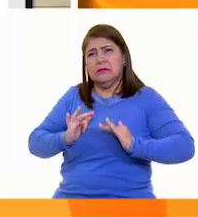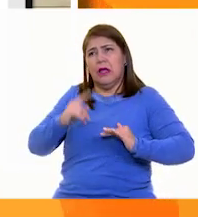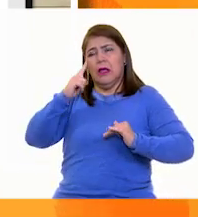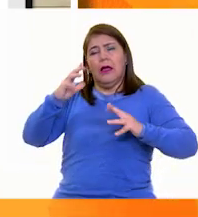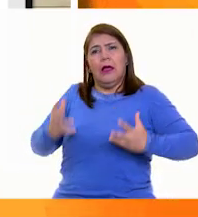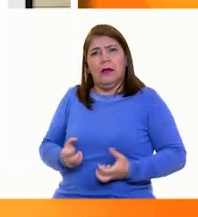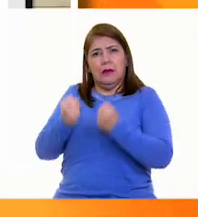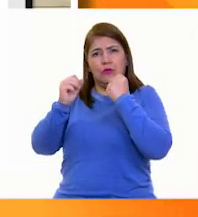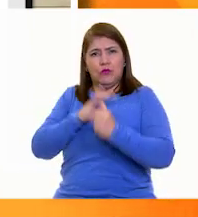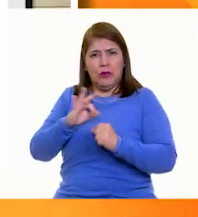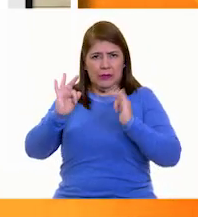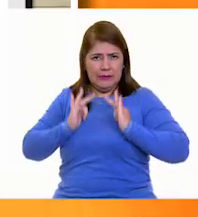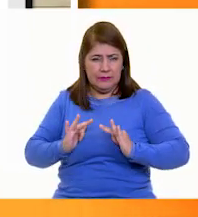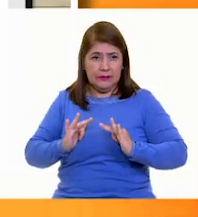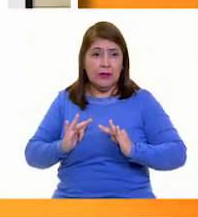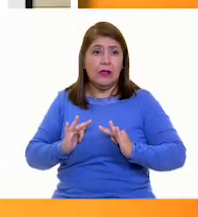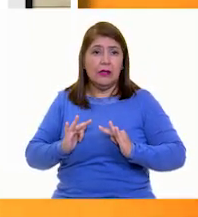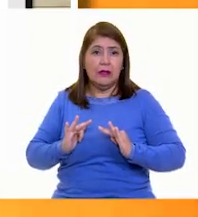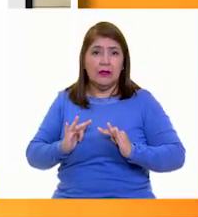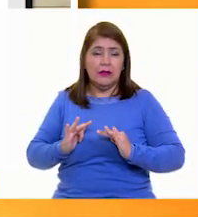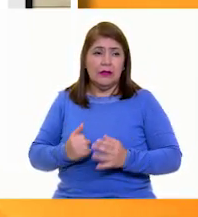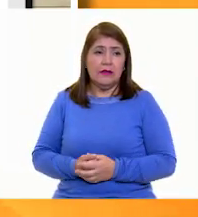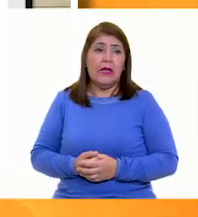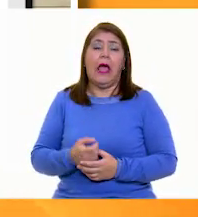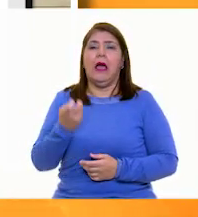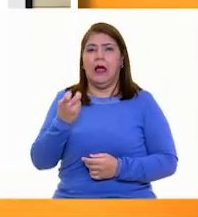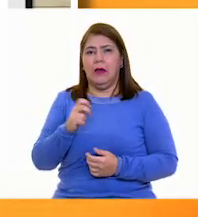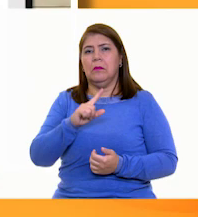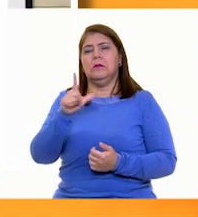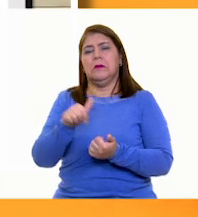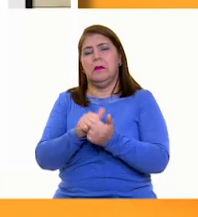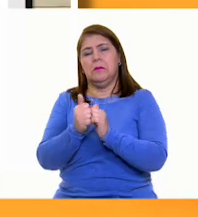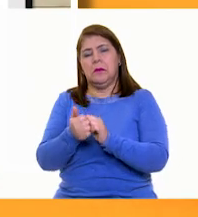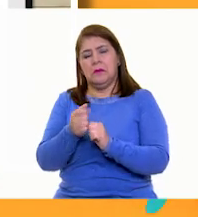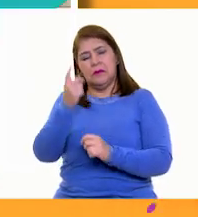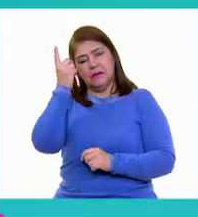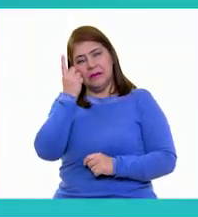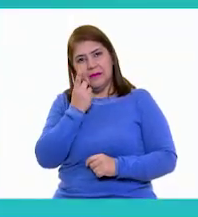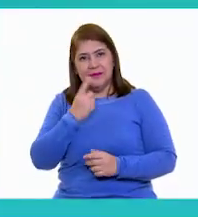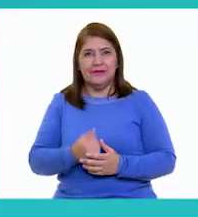salvo. Y eso fue justamente lo que hizo.